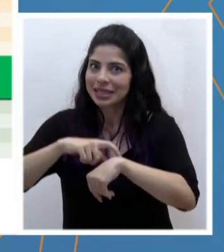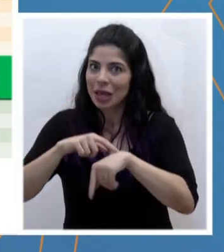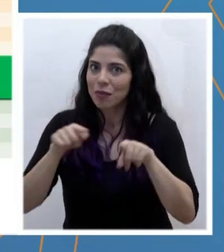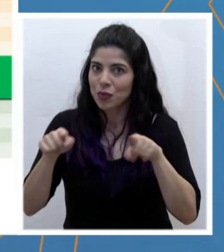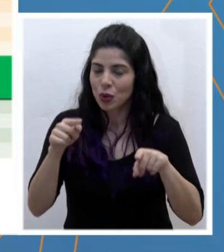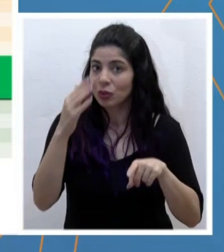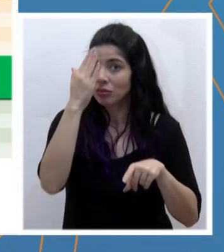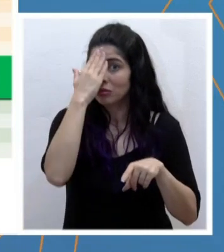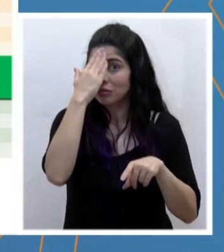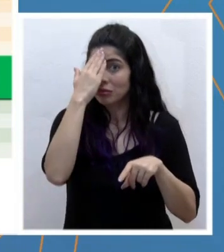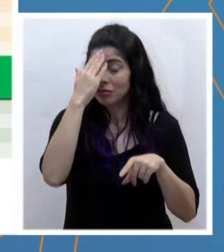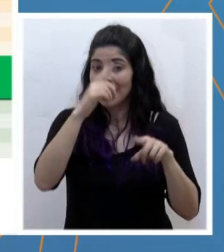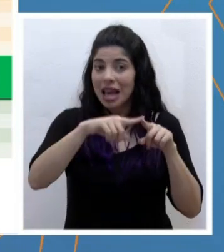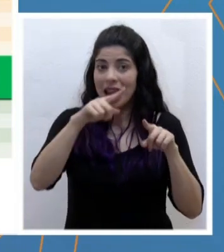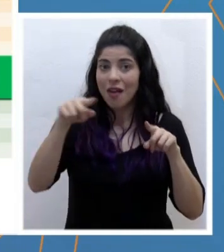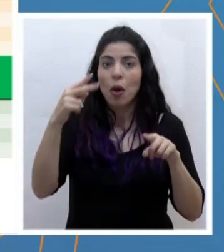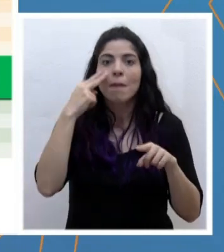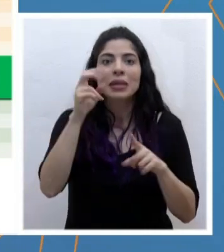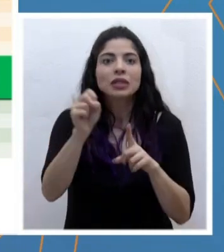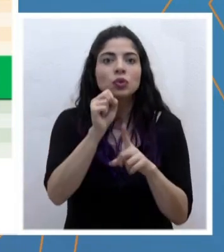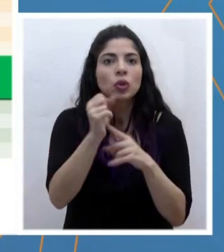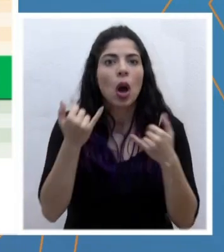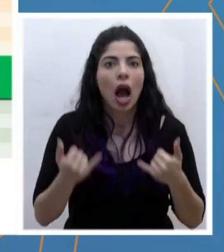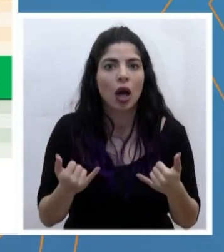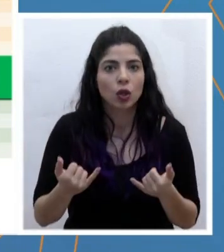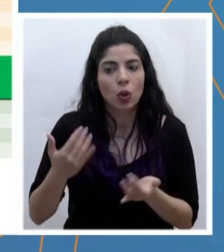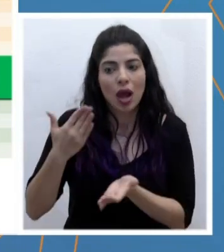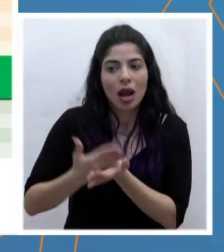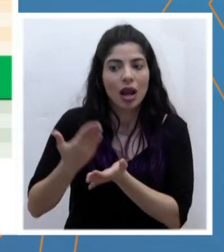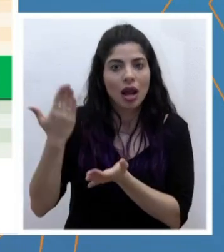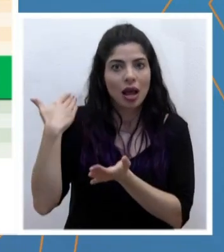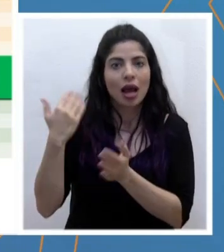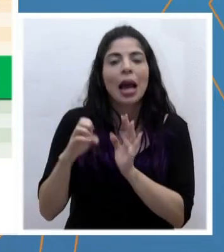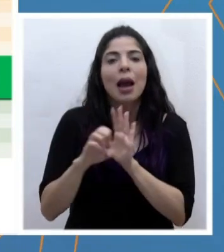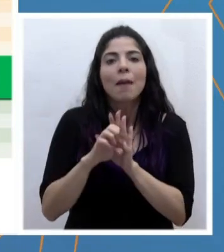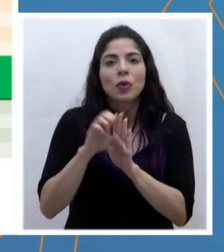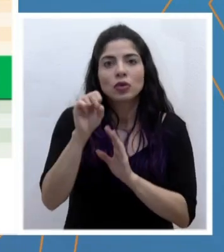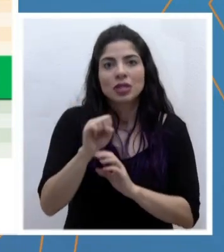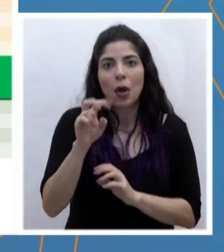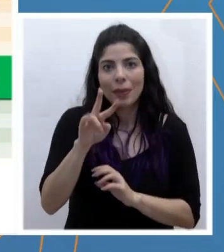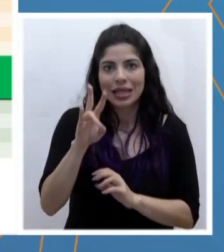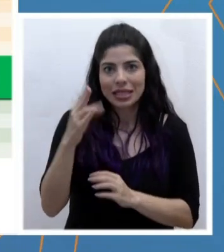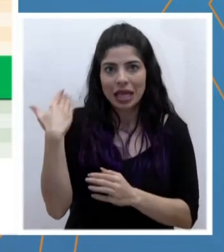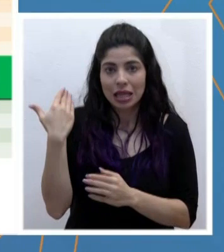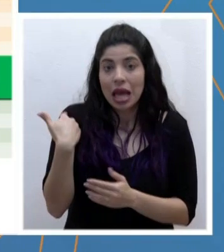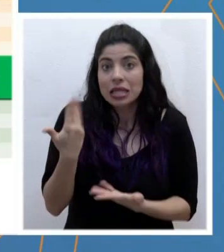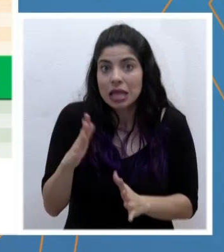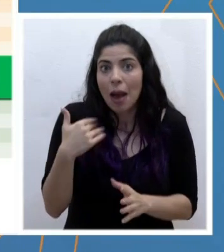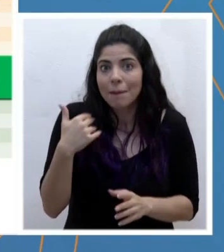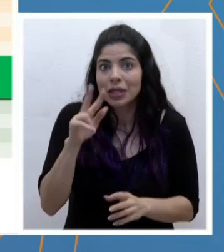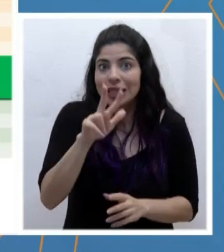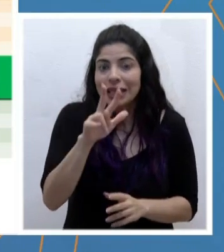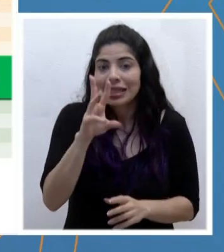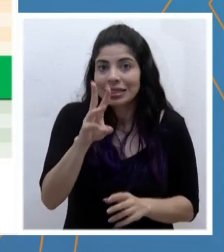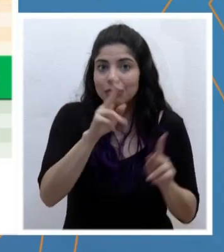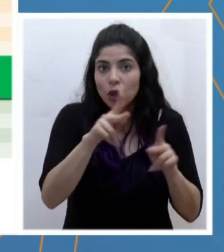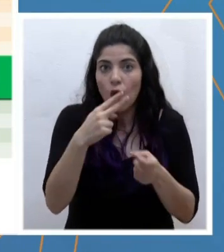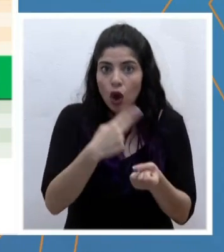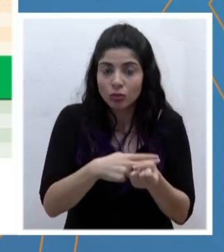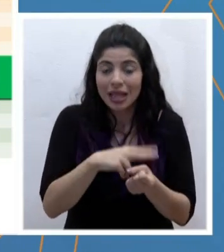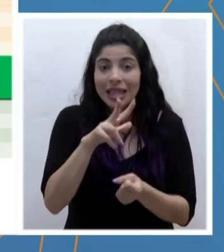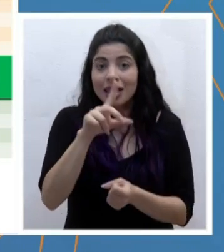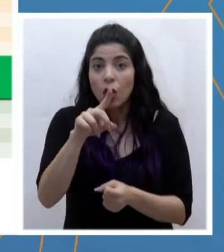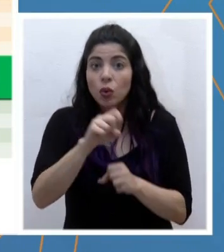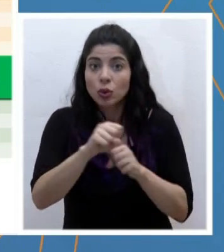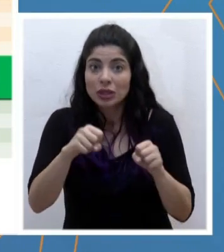En esta gráfica se presenta la situación actual al corte del sábado 27 de junio, con 36 hospitalizados, 31 en salón